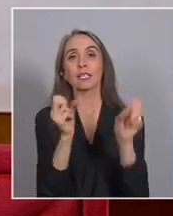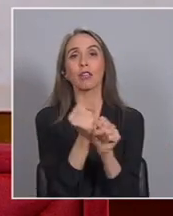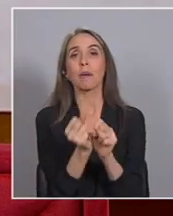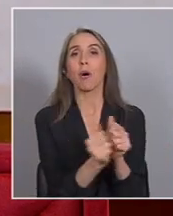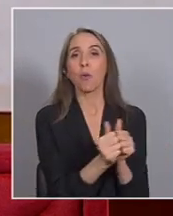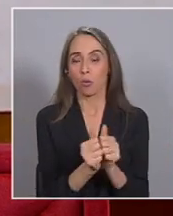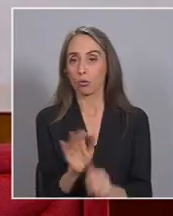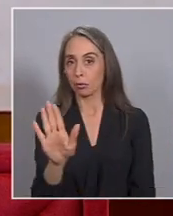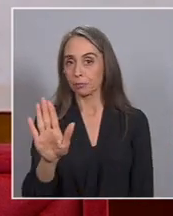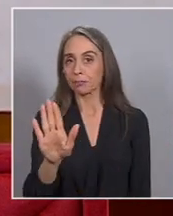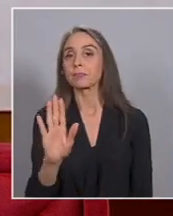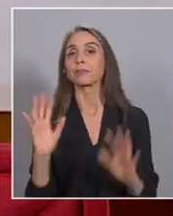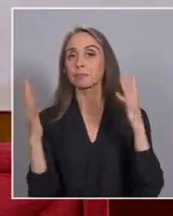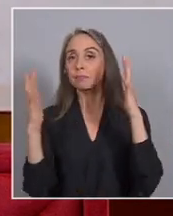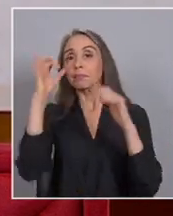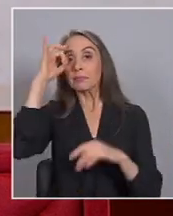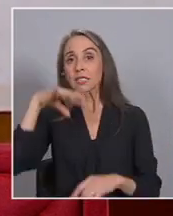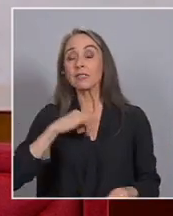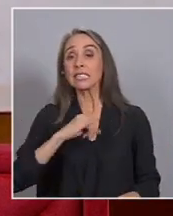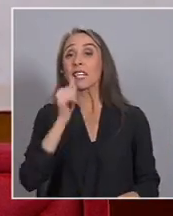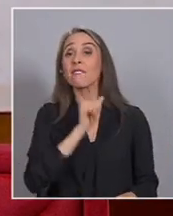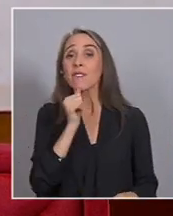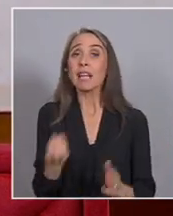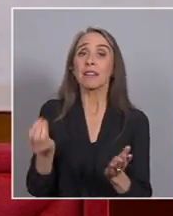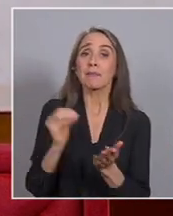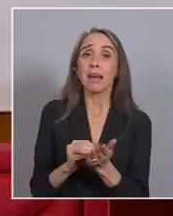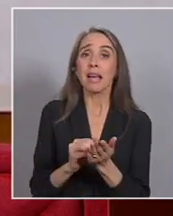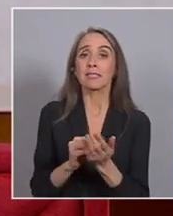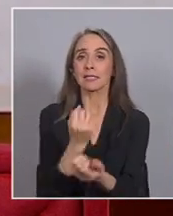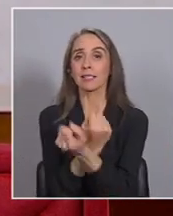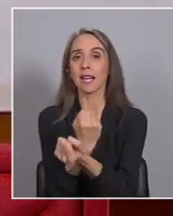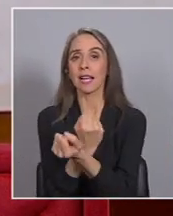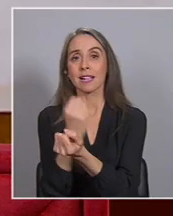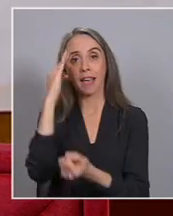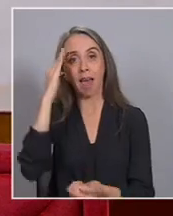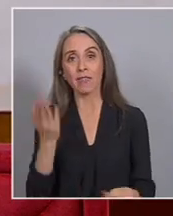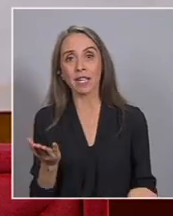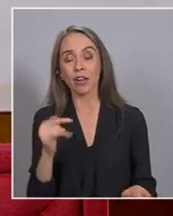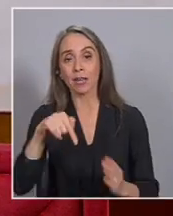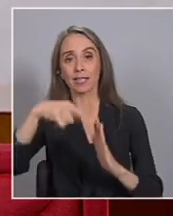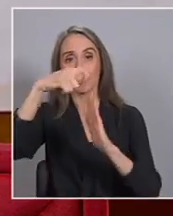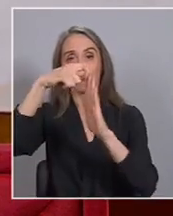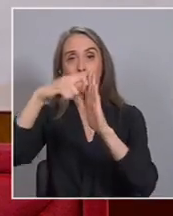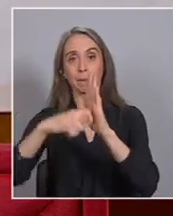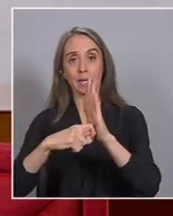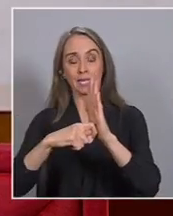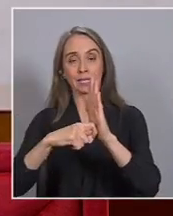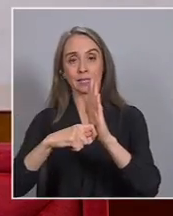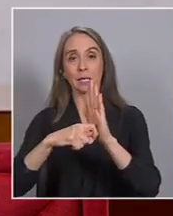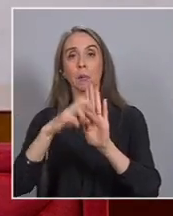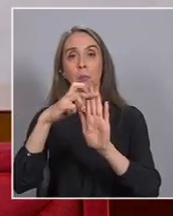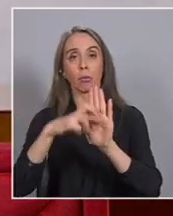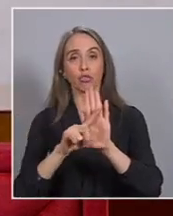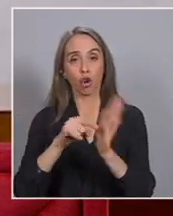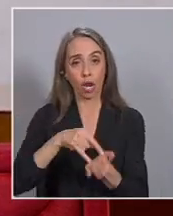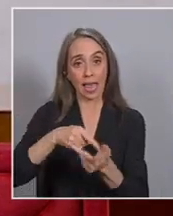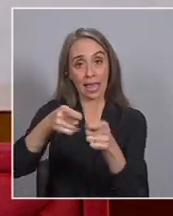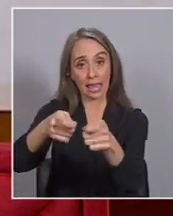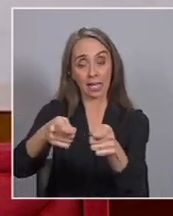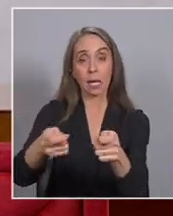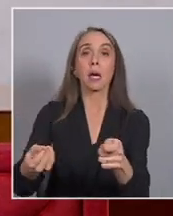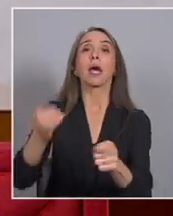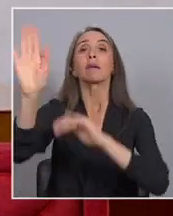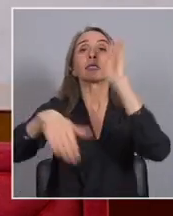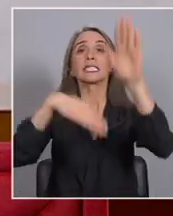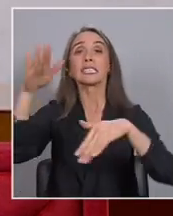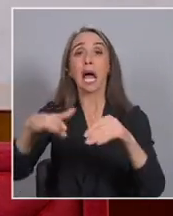Pese a ello, sabemos que siguen faltando carabineros. Por eso este mes ingresaremos un proyecto de ley para ampliar